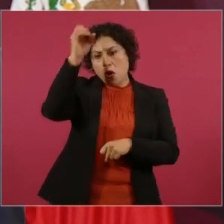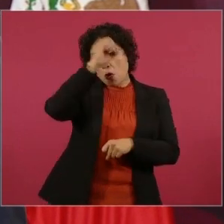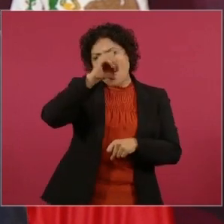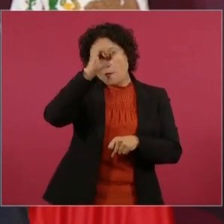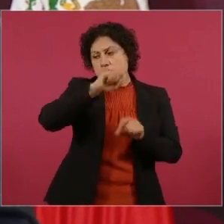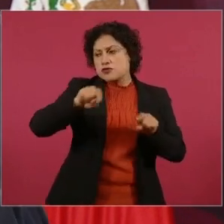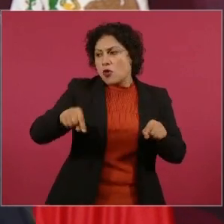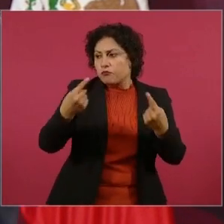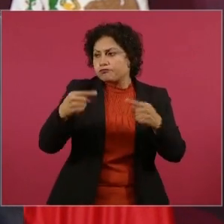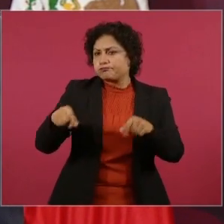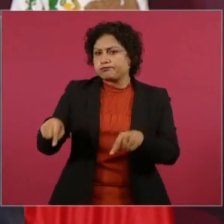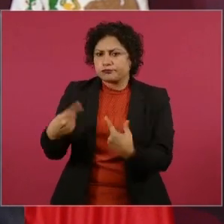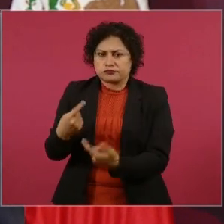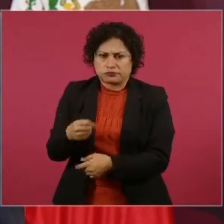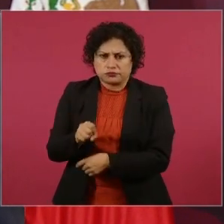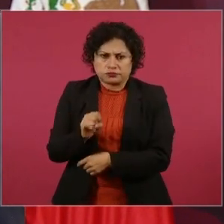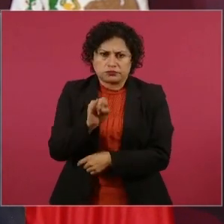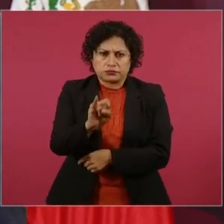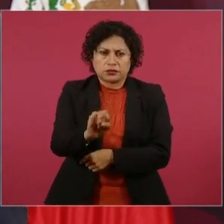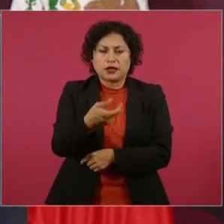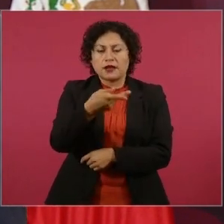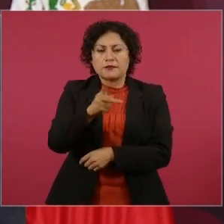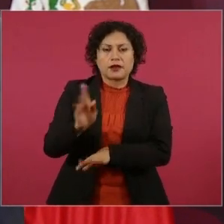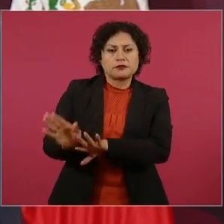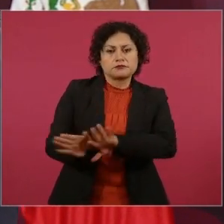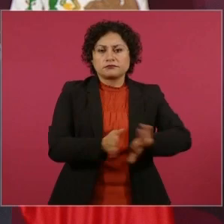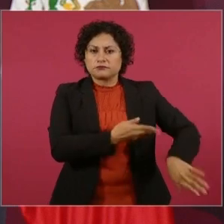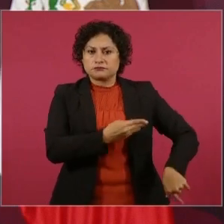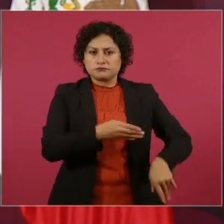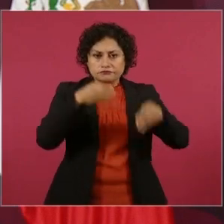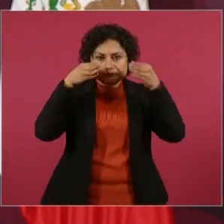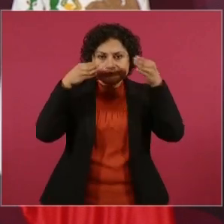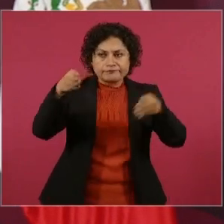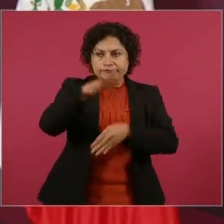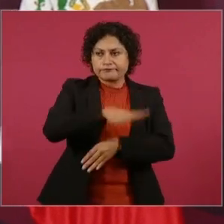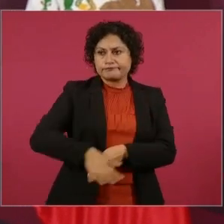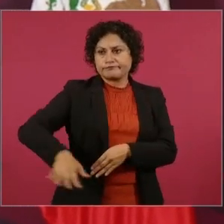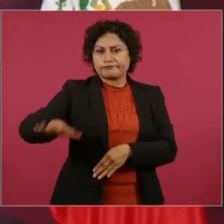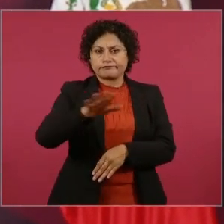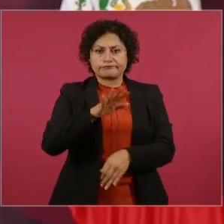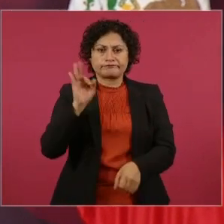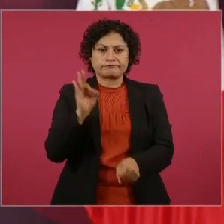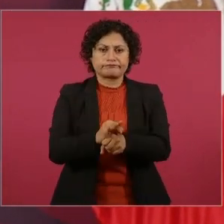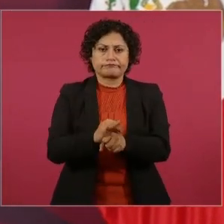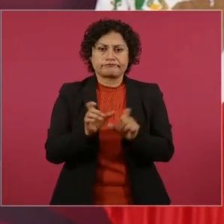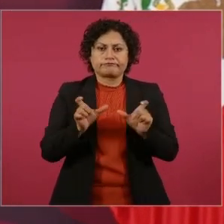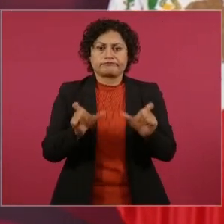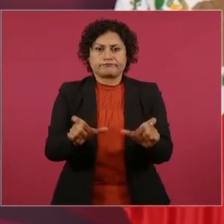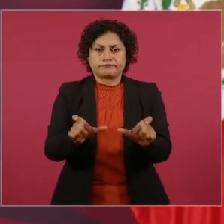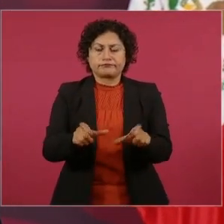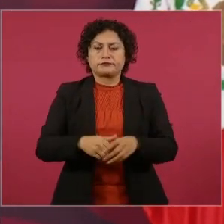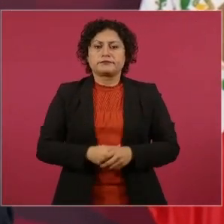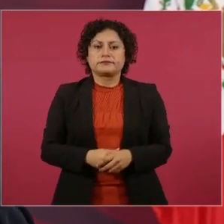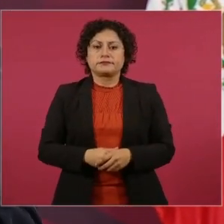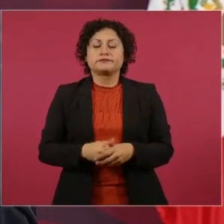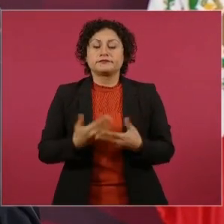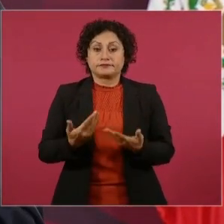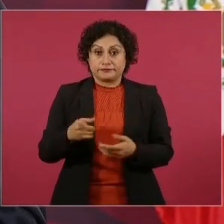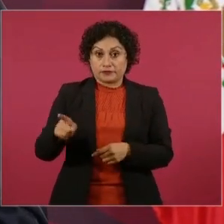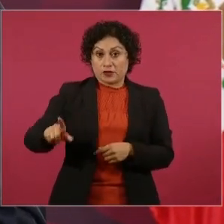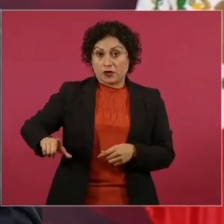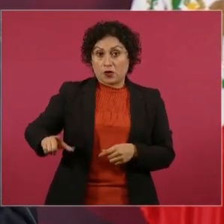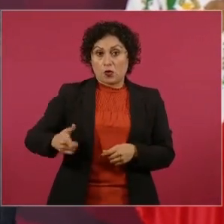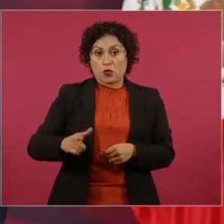de otro tipo pero es la seguridad de la gente y una de las cosas que Expreso es que él